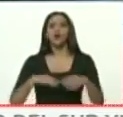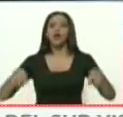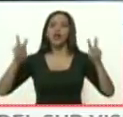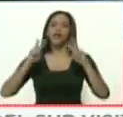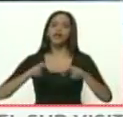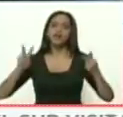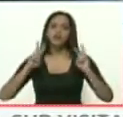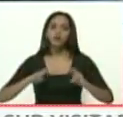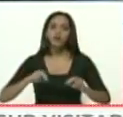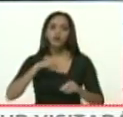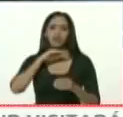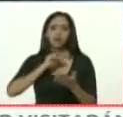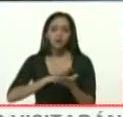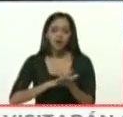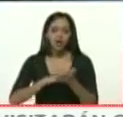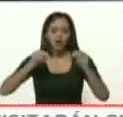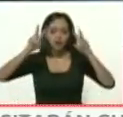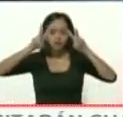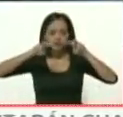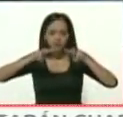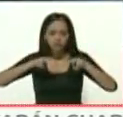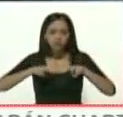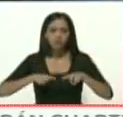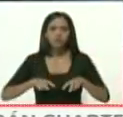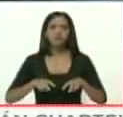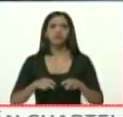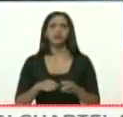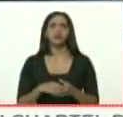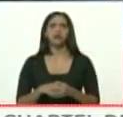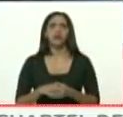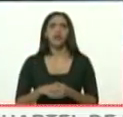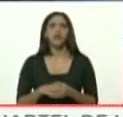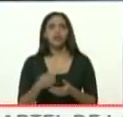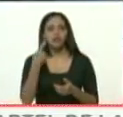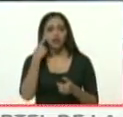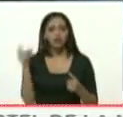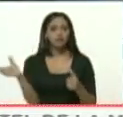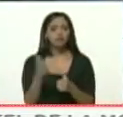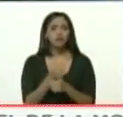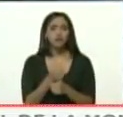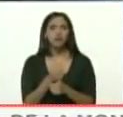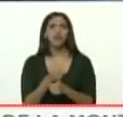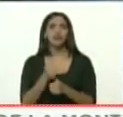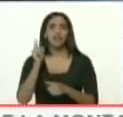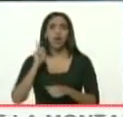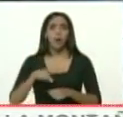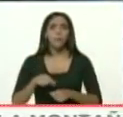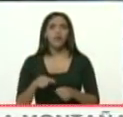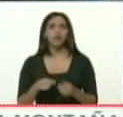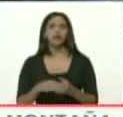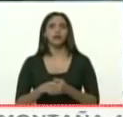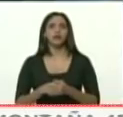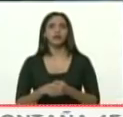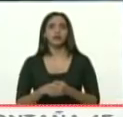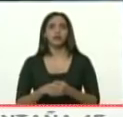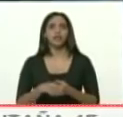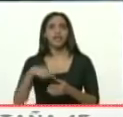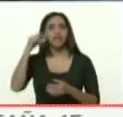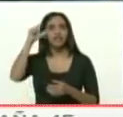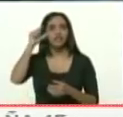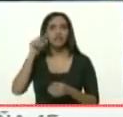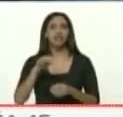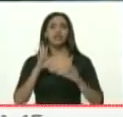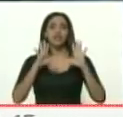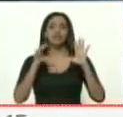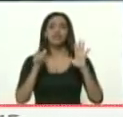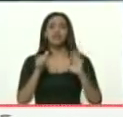del fallecido, sobre todo sus cuentas bancarias, y nos percatamos también un detalle importante, que ese día, el 16 de